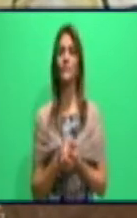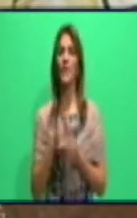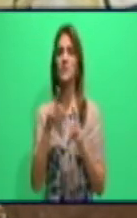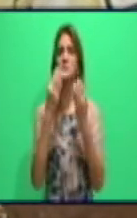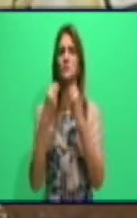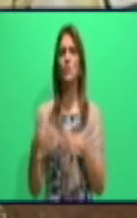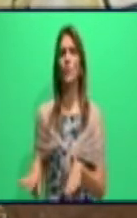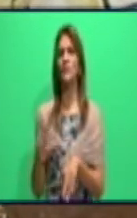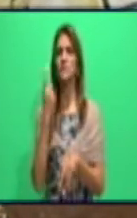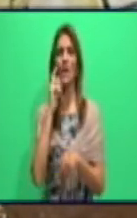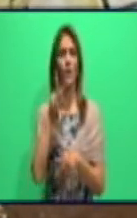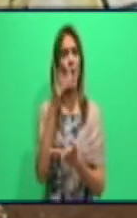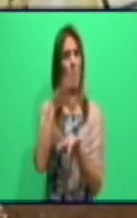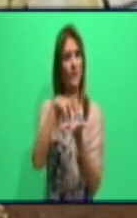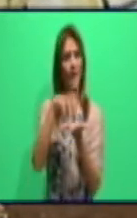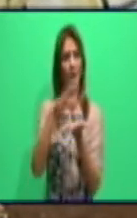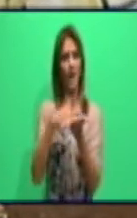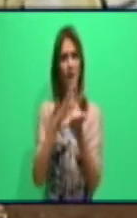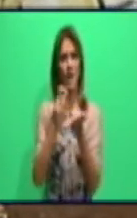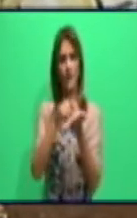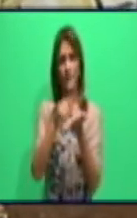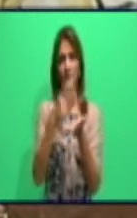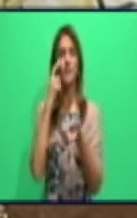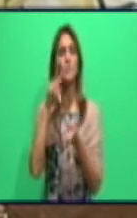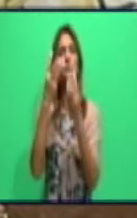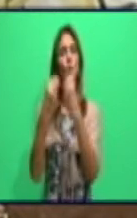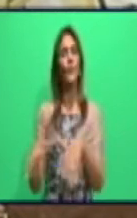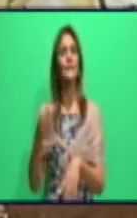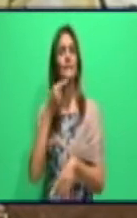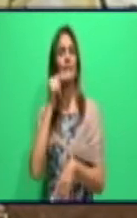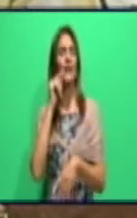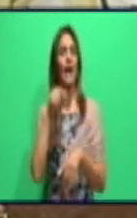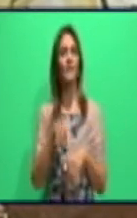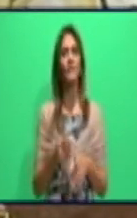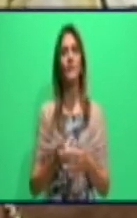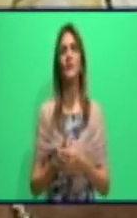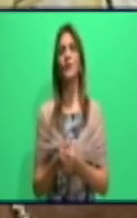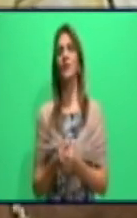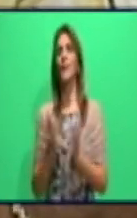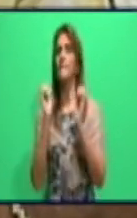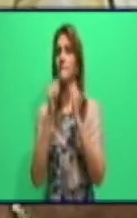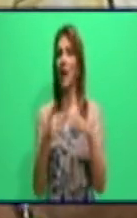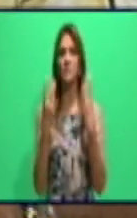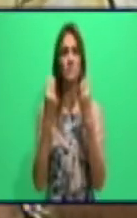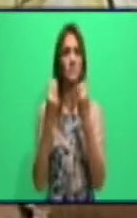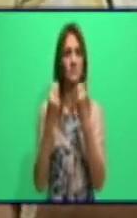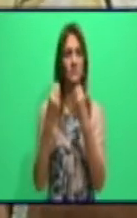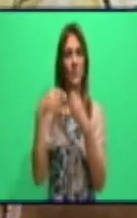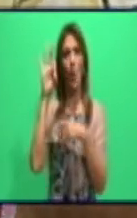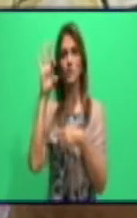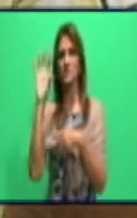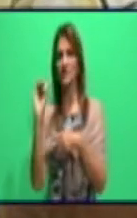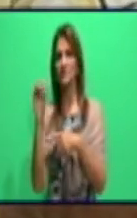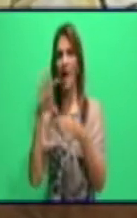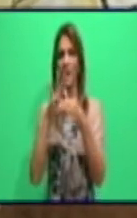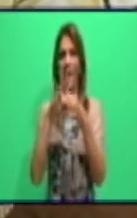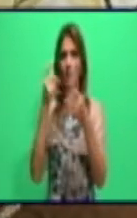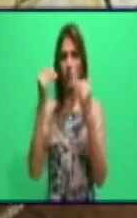en la batería el porvenir faltante de 126 unidades de pan de 80 gramos en la bodega y el danubio